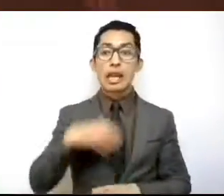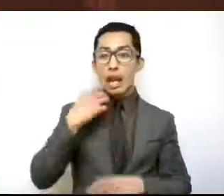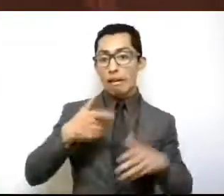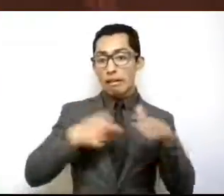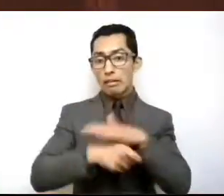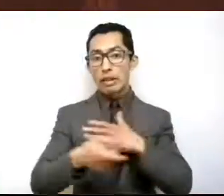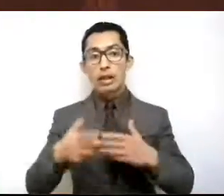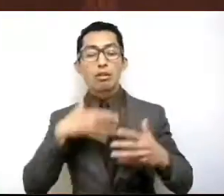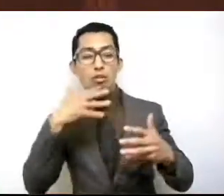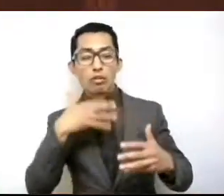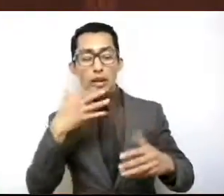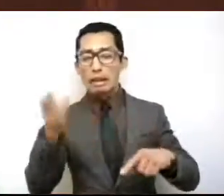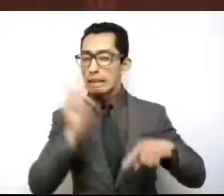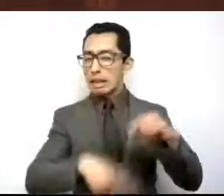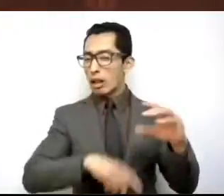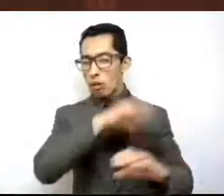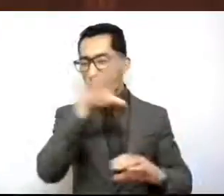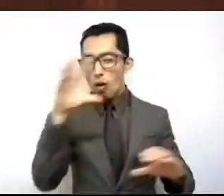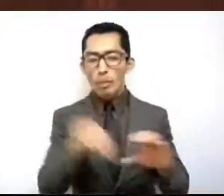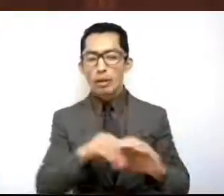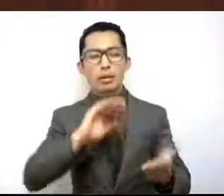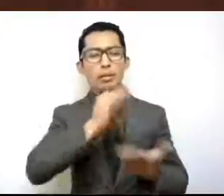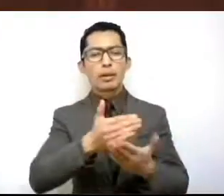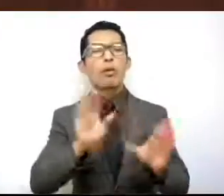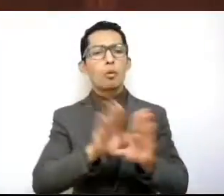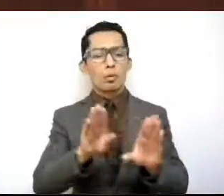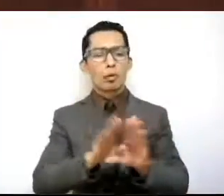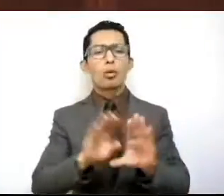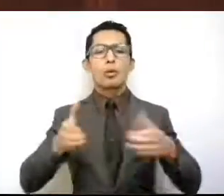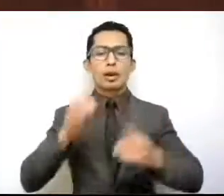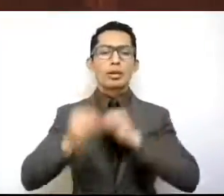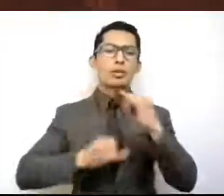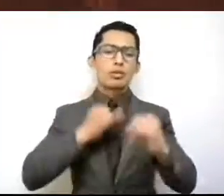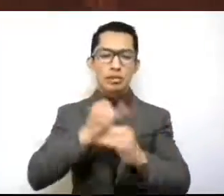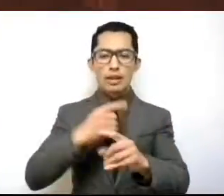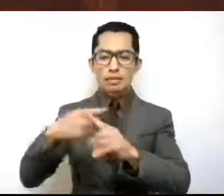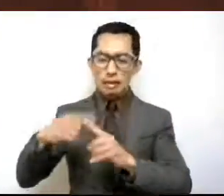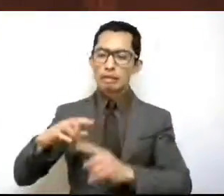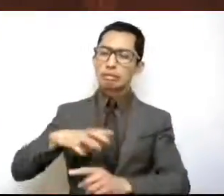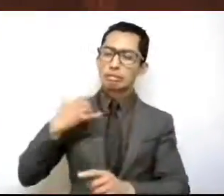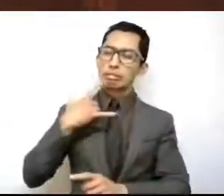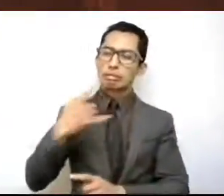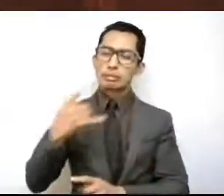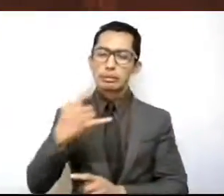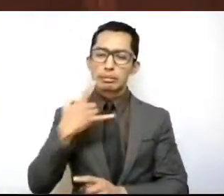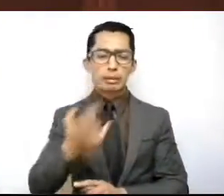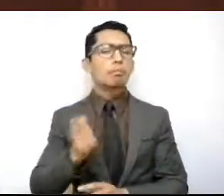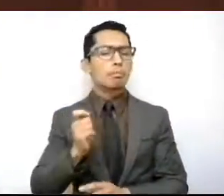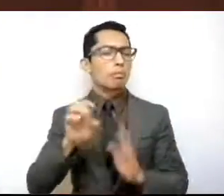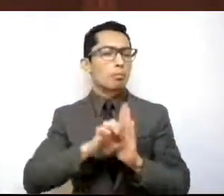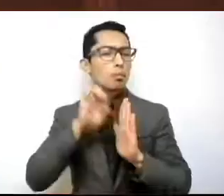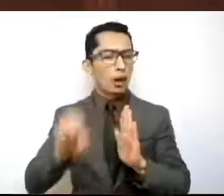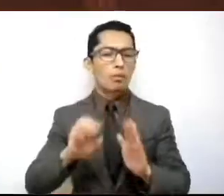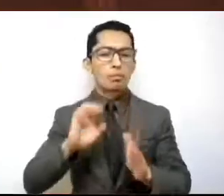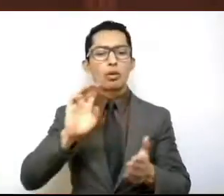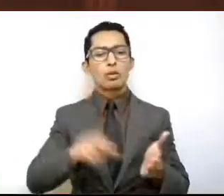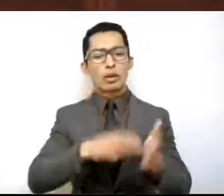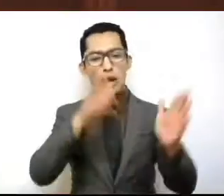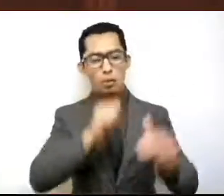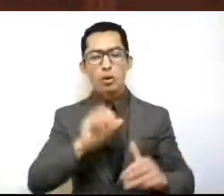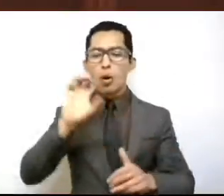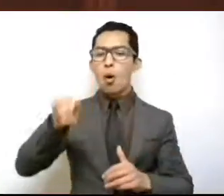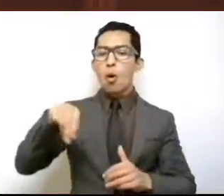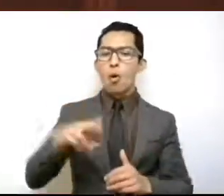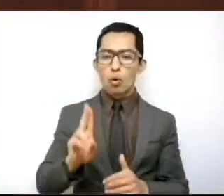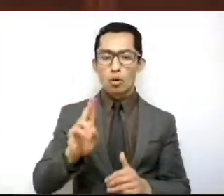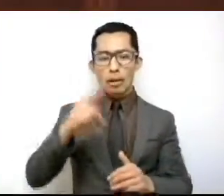sus niveles y modalidades, la comunidad internacional ha conjuntado esfuerzos. Por ejemplo, en la Convención de las Naciones Unidas